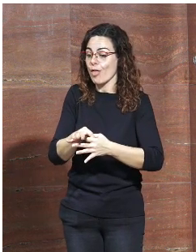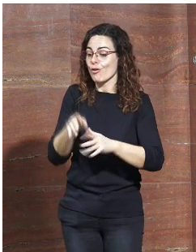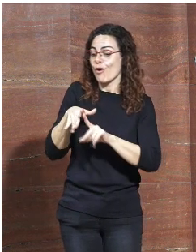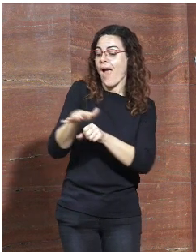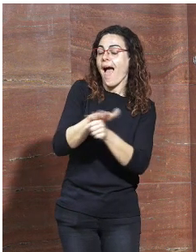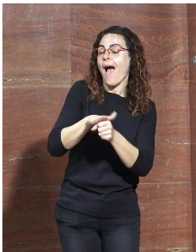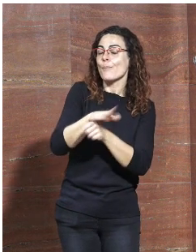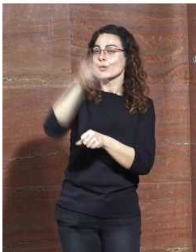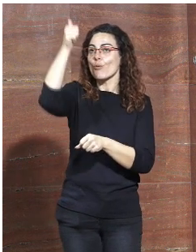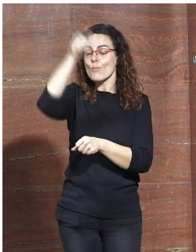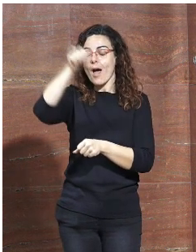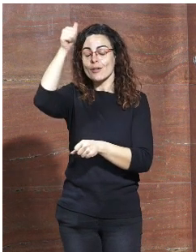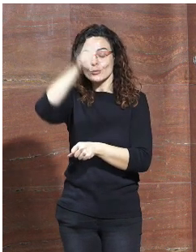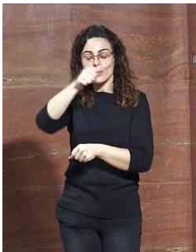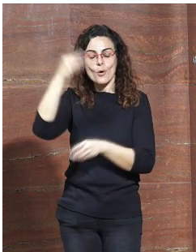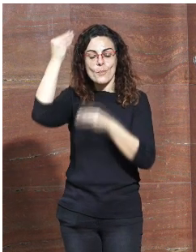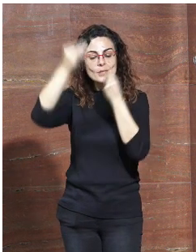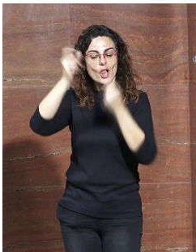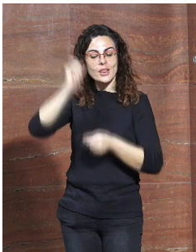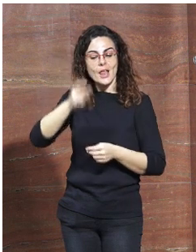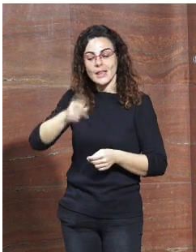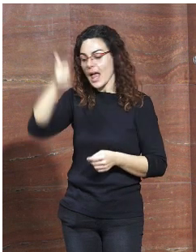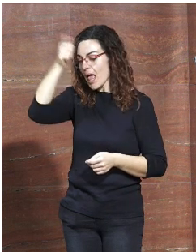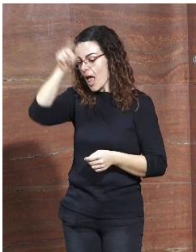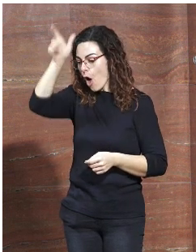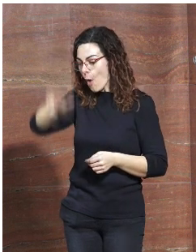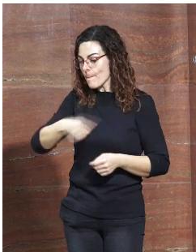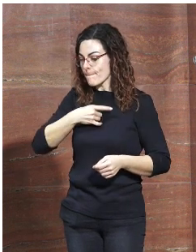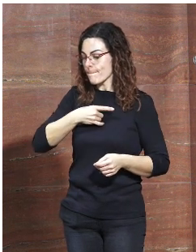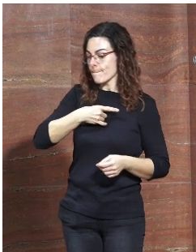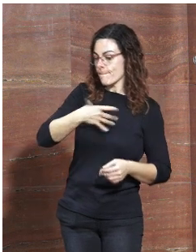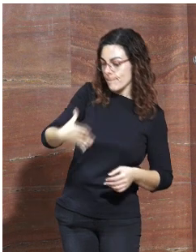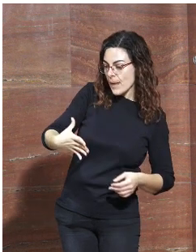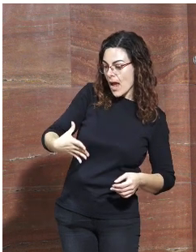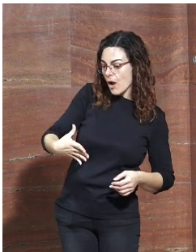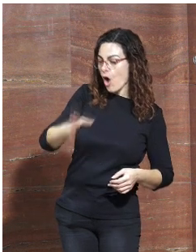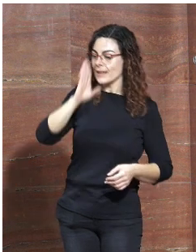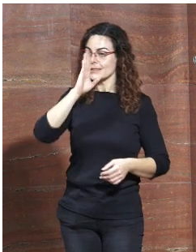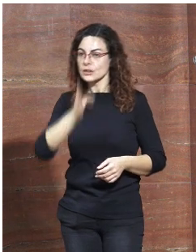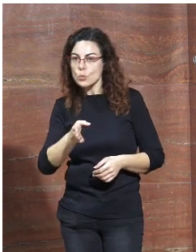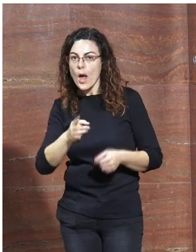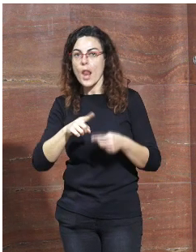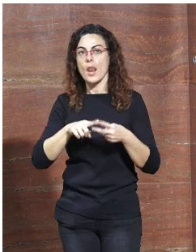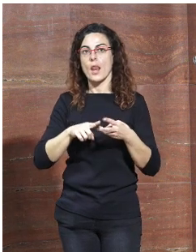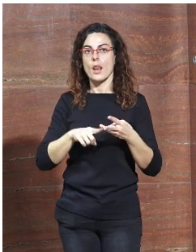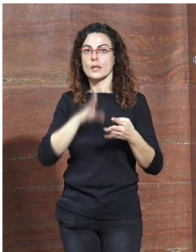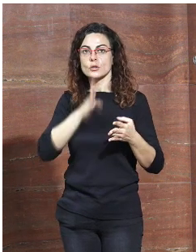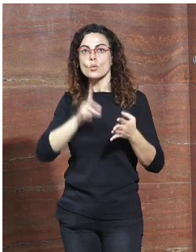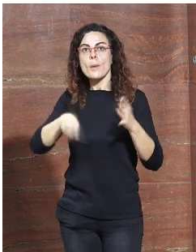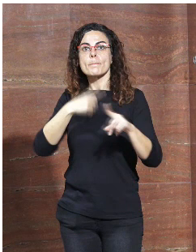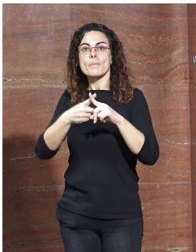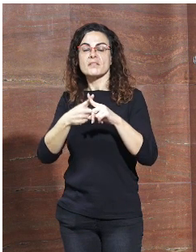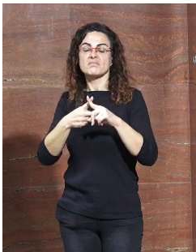pensando en realidades corpóreas de un hombre blanco, heterosexual y de clase